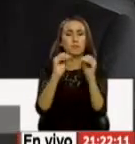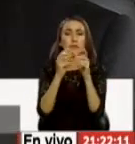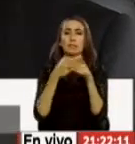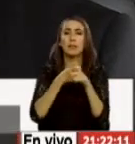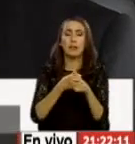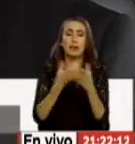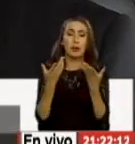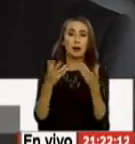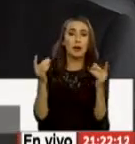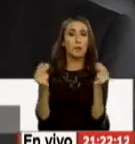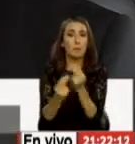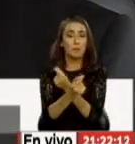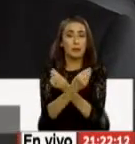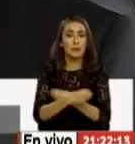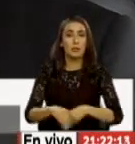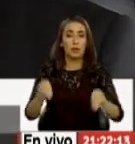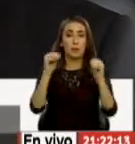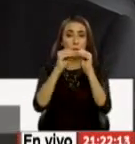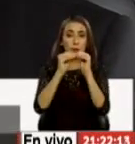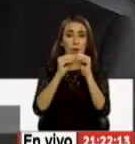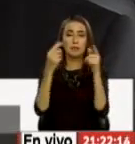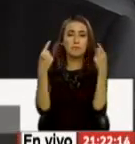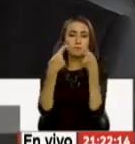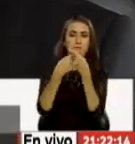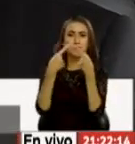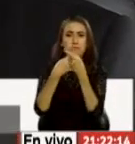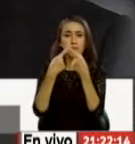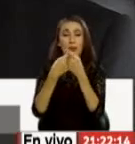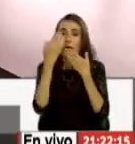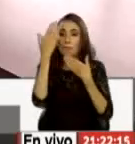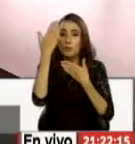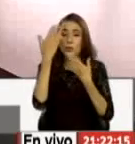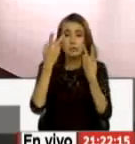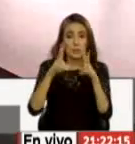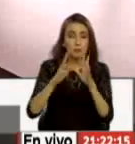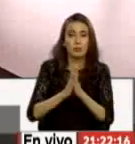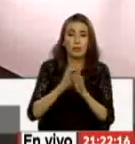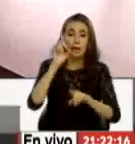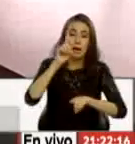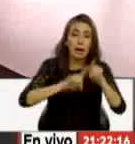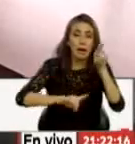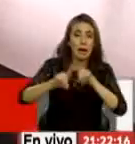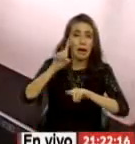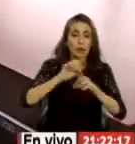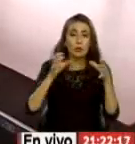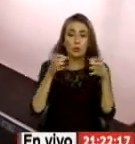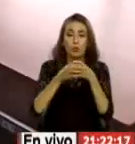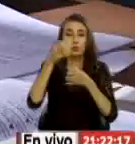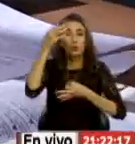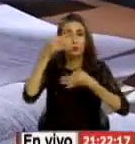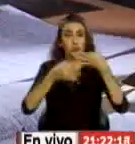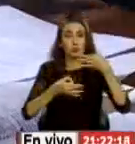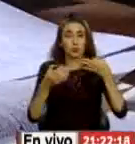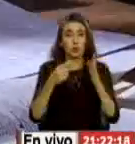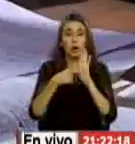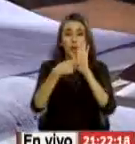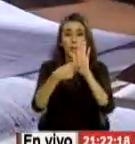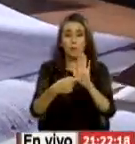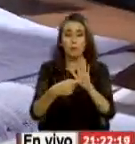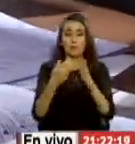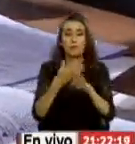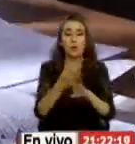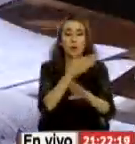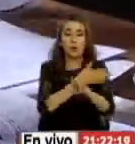que va a ser la vía que mayor conflictividad política también va a traer. Escenarios a los que abonará el juicio político que presentó la oposición